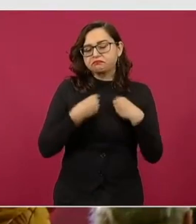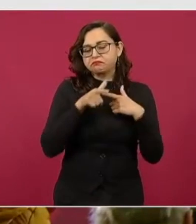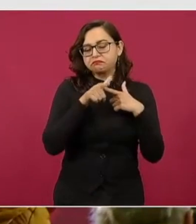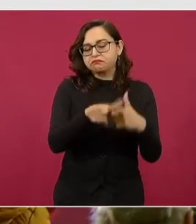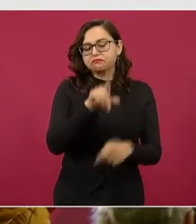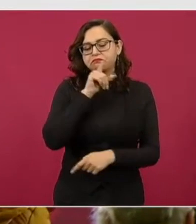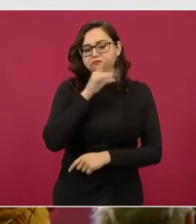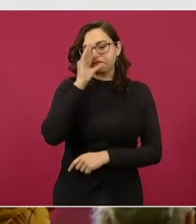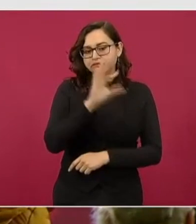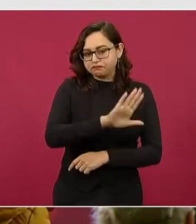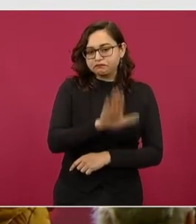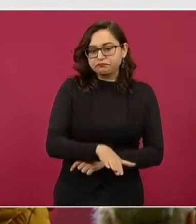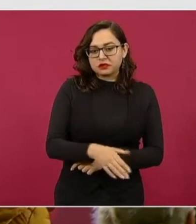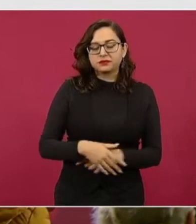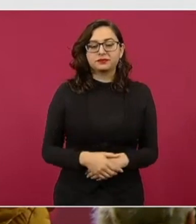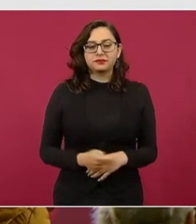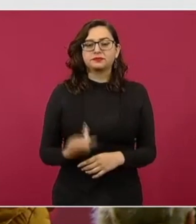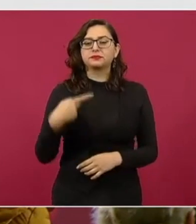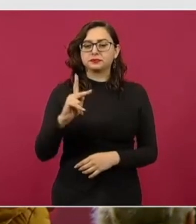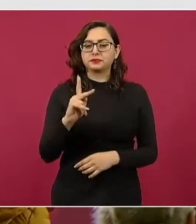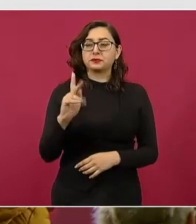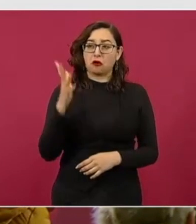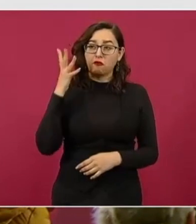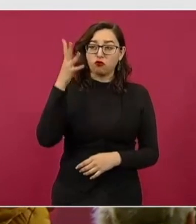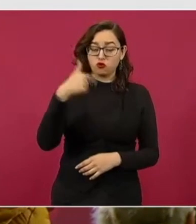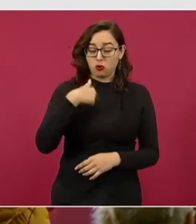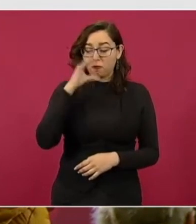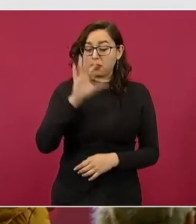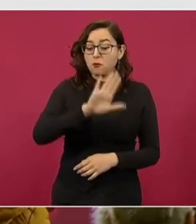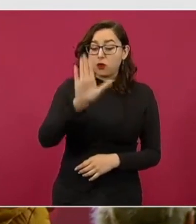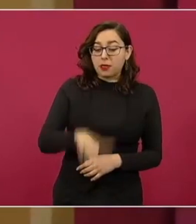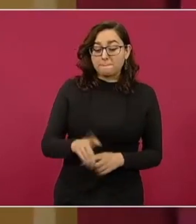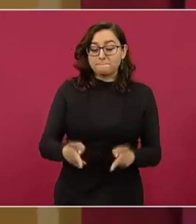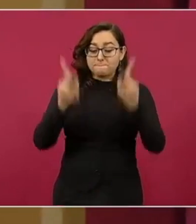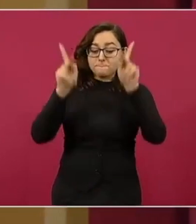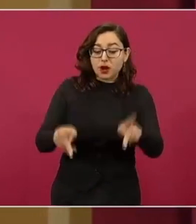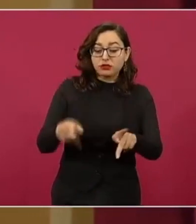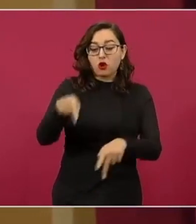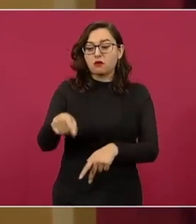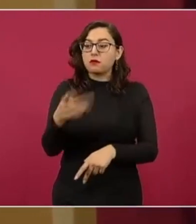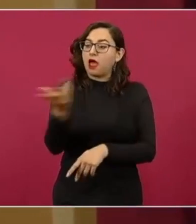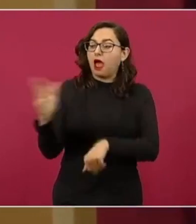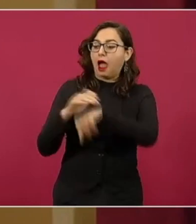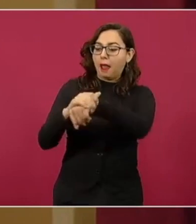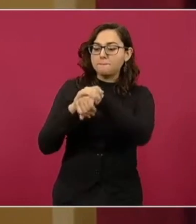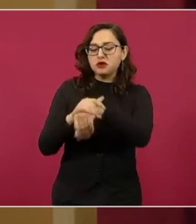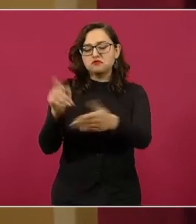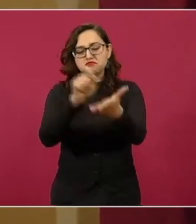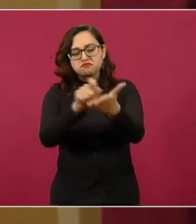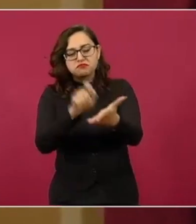amigos quizá escribirán en mi tumba: aquí yace un